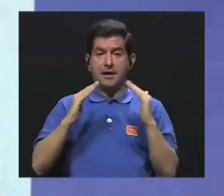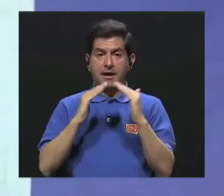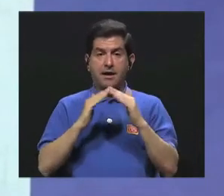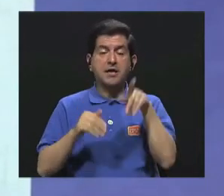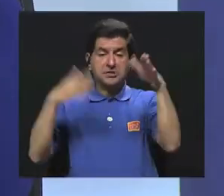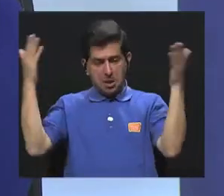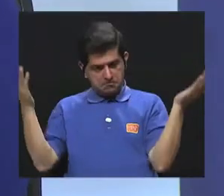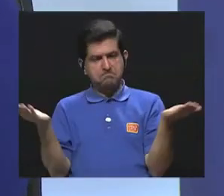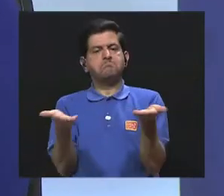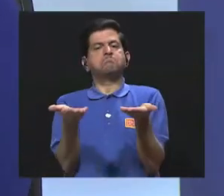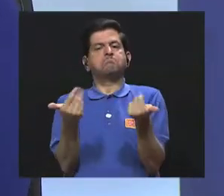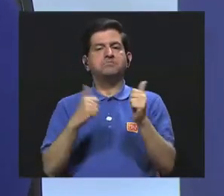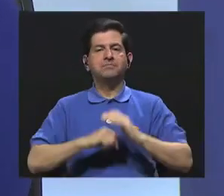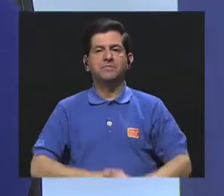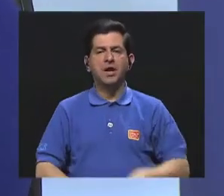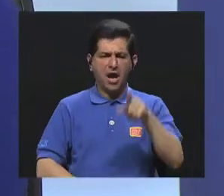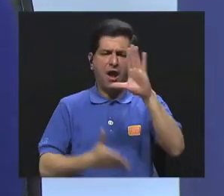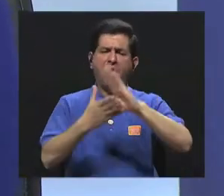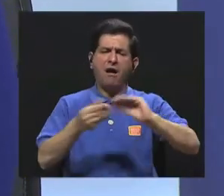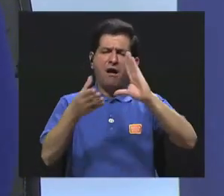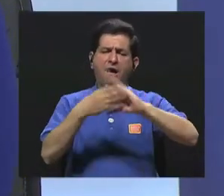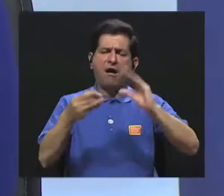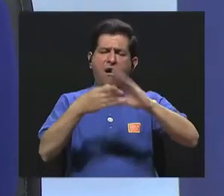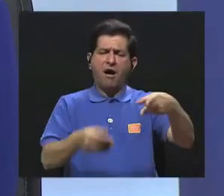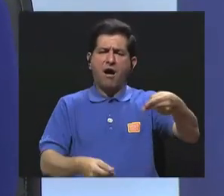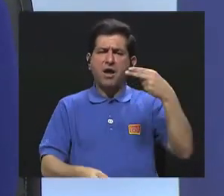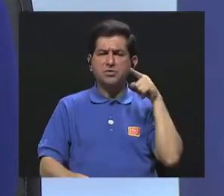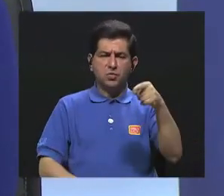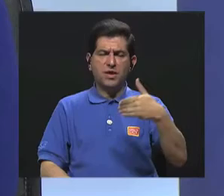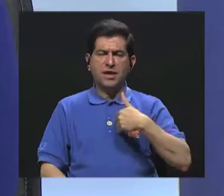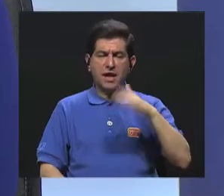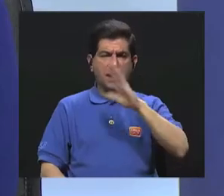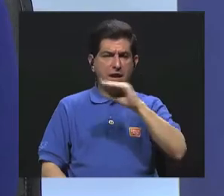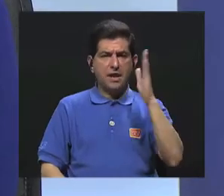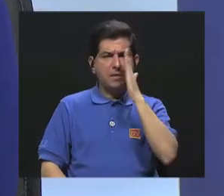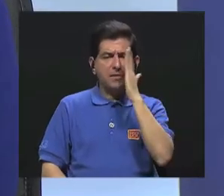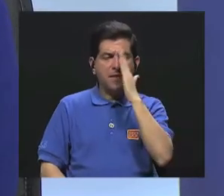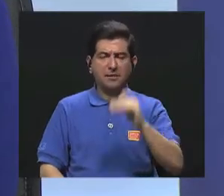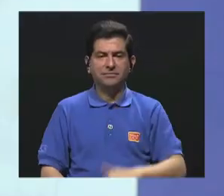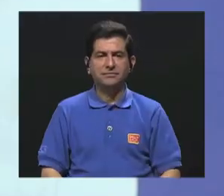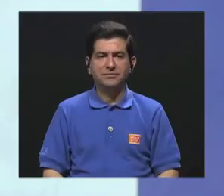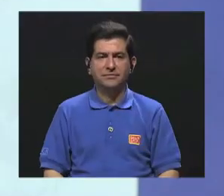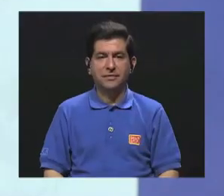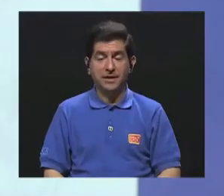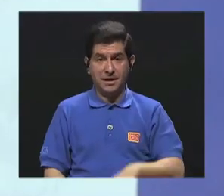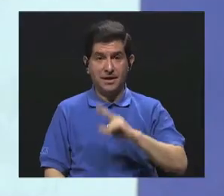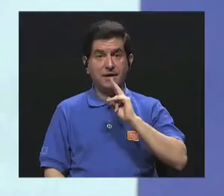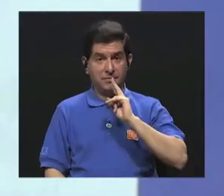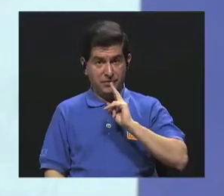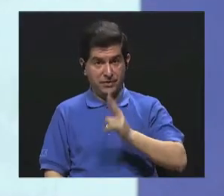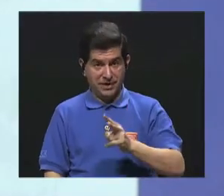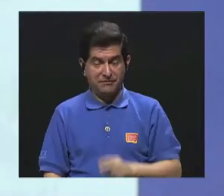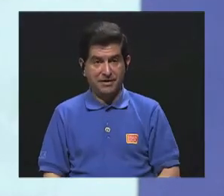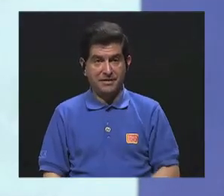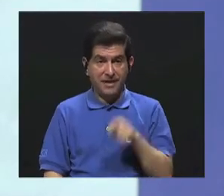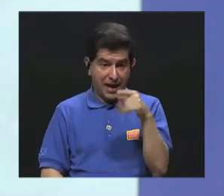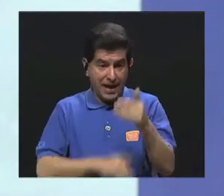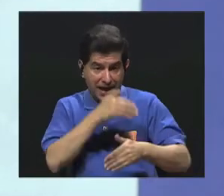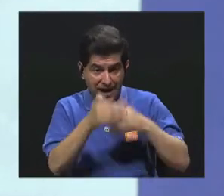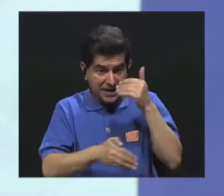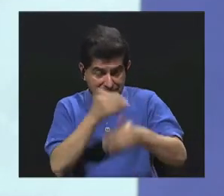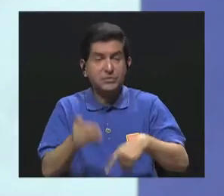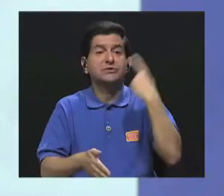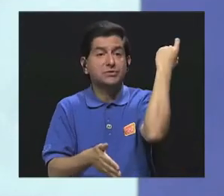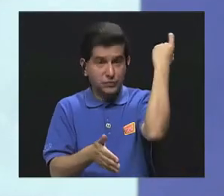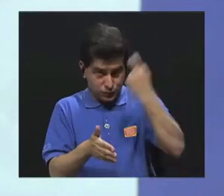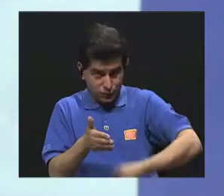reciben, Y te cuentan la historia de él y de su mamá. Pues la verdad es que esos procesos a veces son